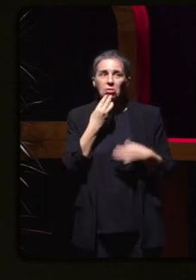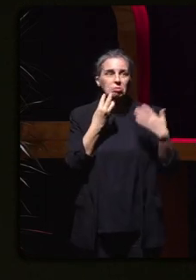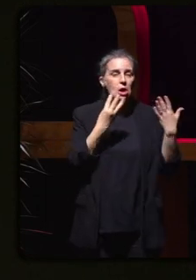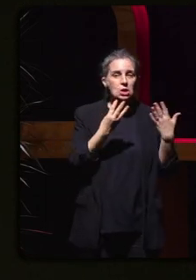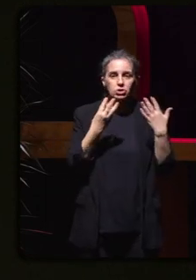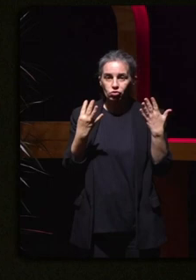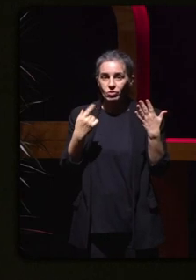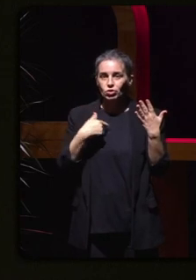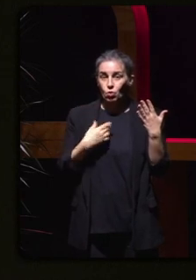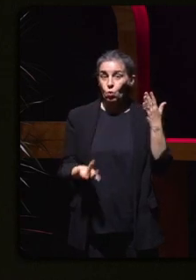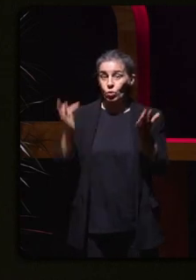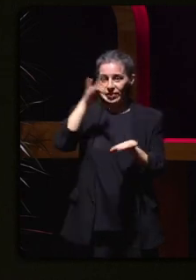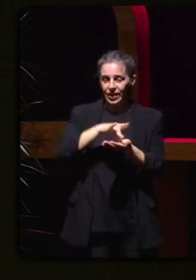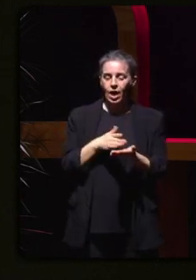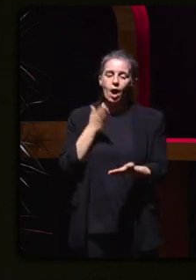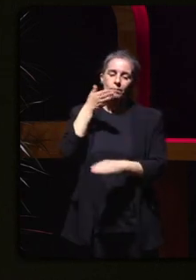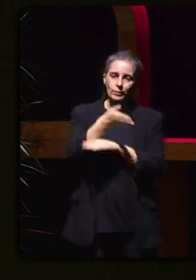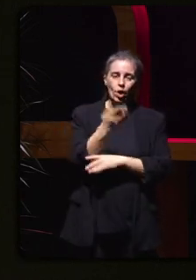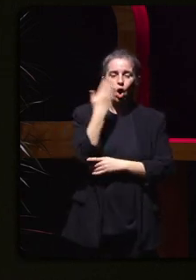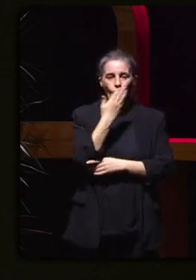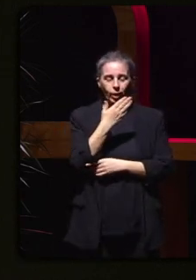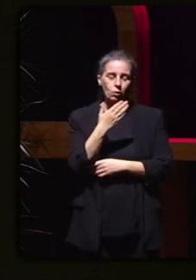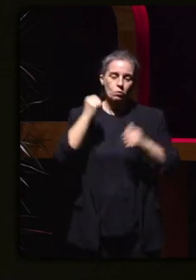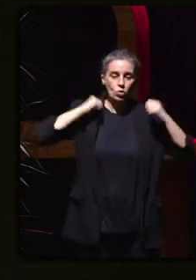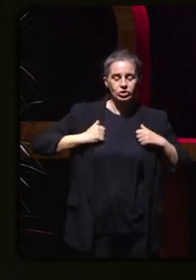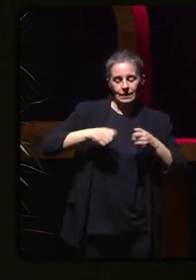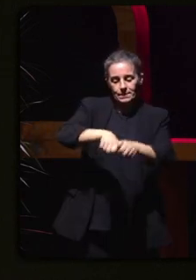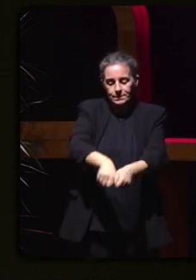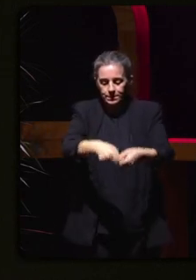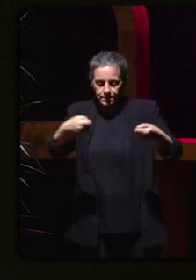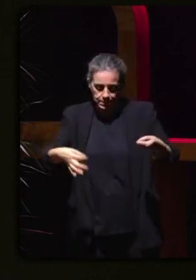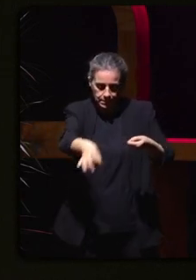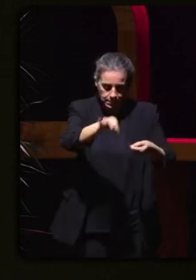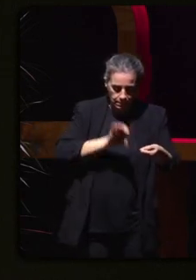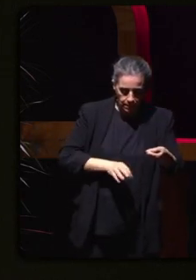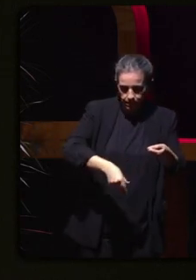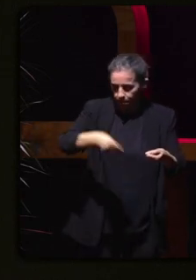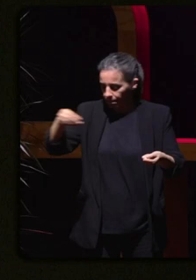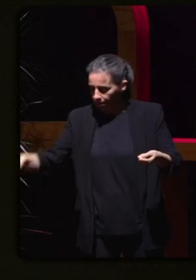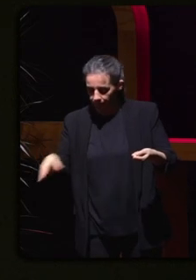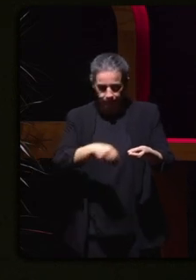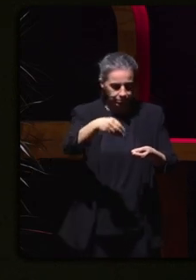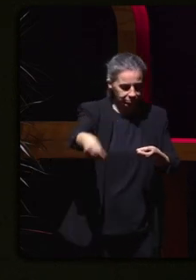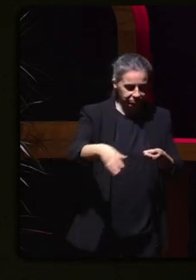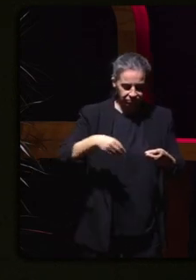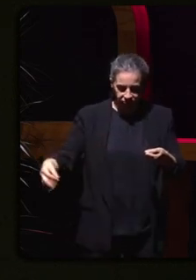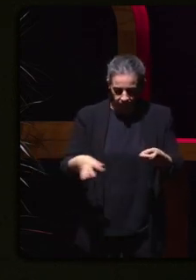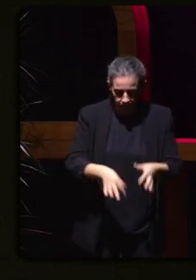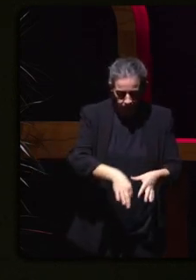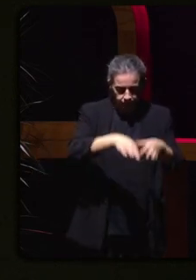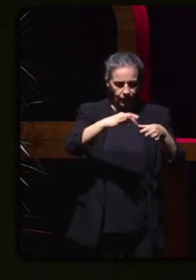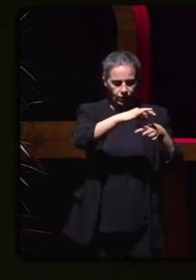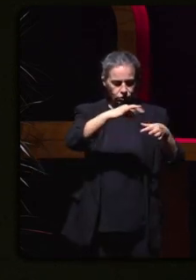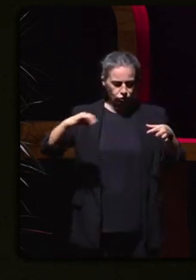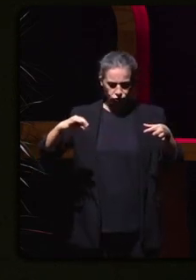llegó al Colegio y abrí la mochila y empecé a sacar los libros y tal Y cuando voy a sacar estuche Pues en lugar del estuche había metido